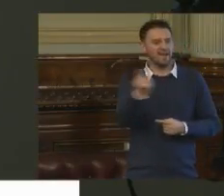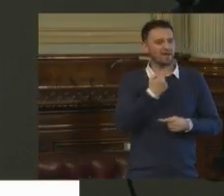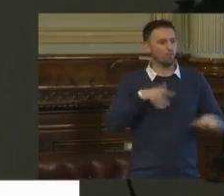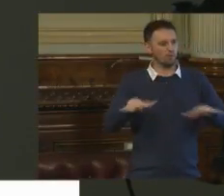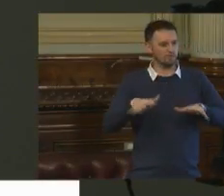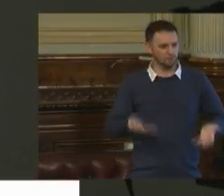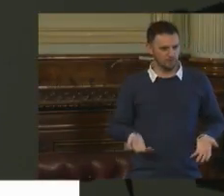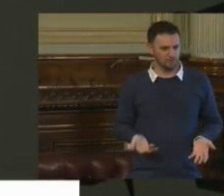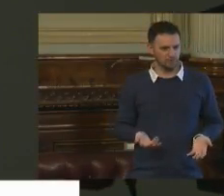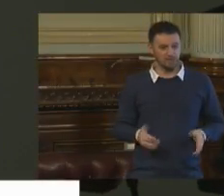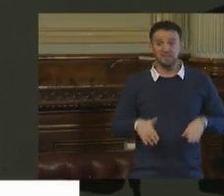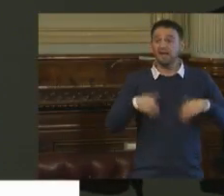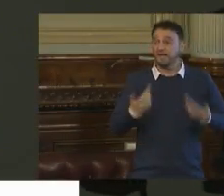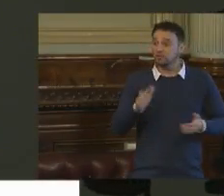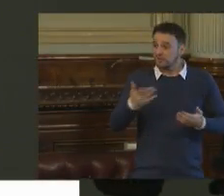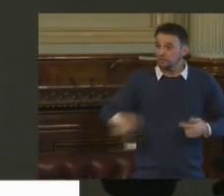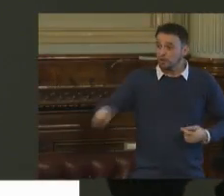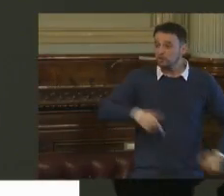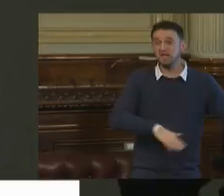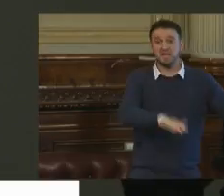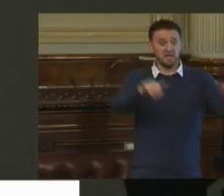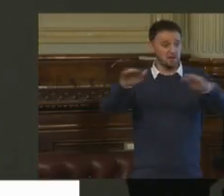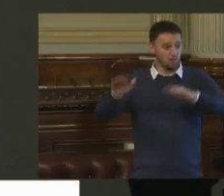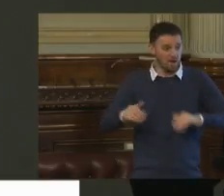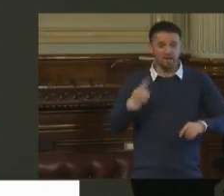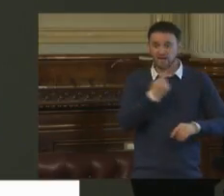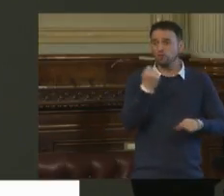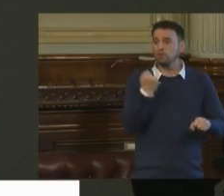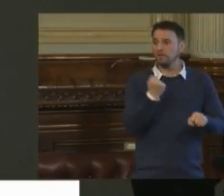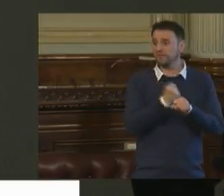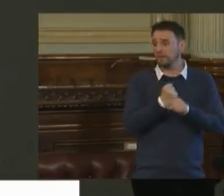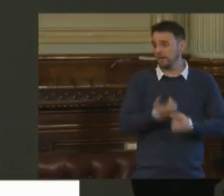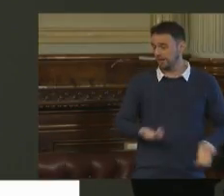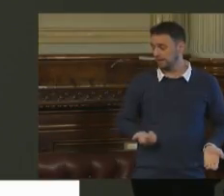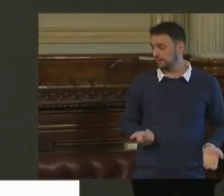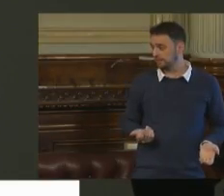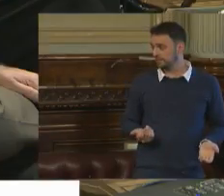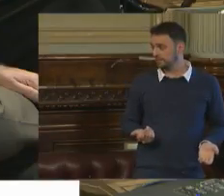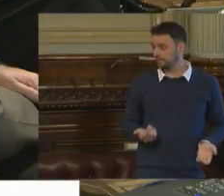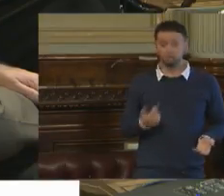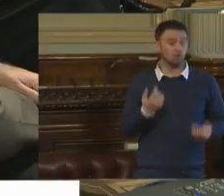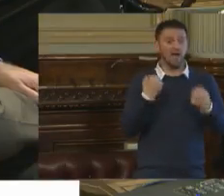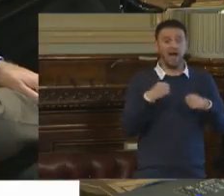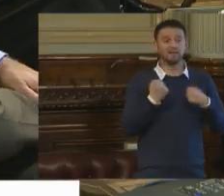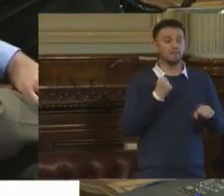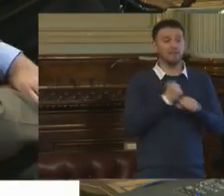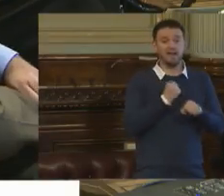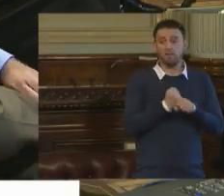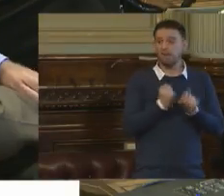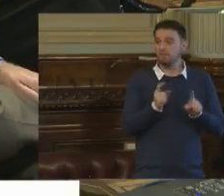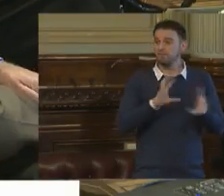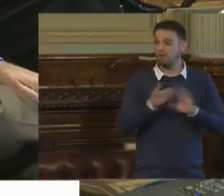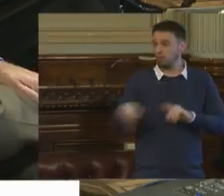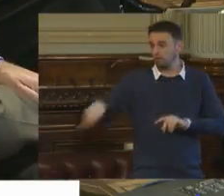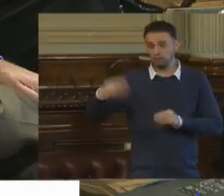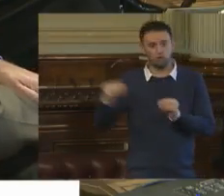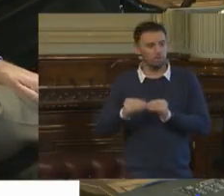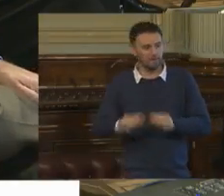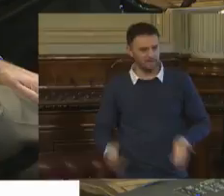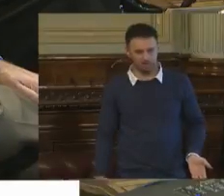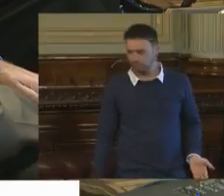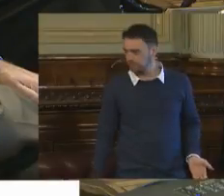contexto para estar en igualdad de condiciones que las otras personas y puede realizar por ejemplo en este caso una actividad laboral de la misma